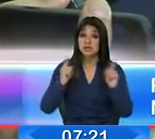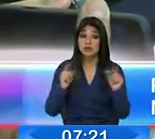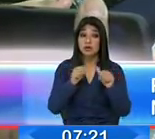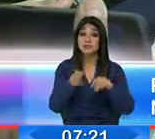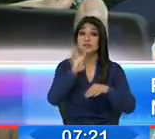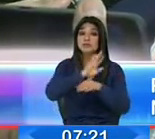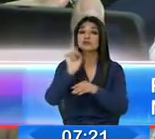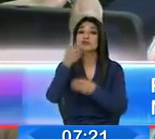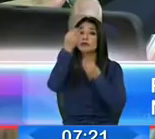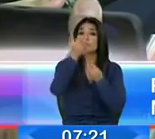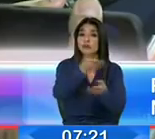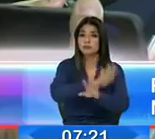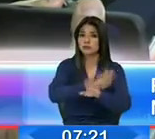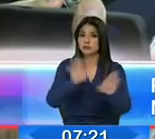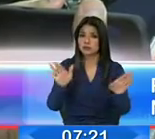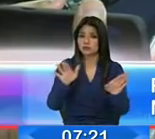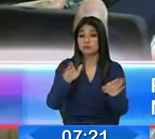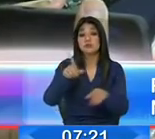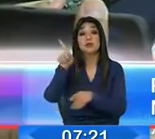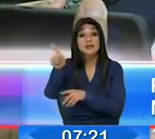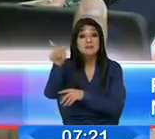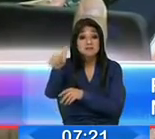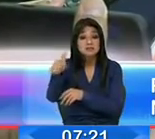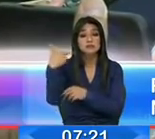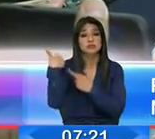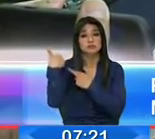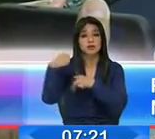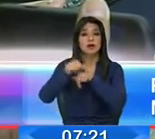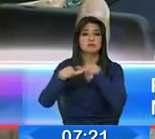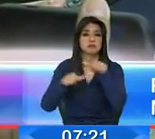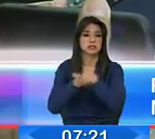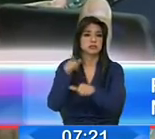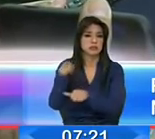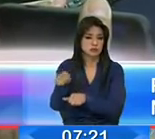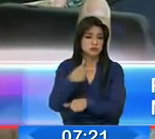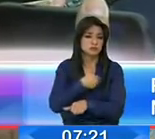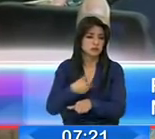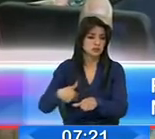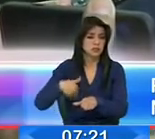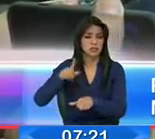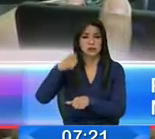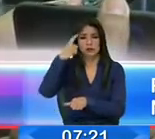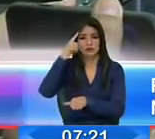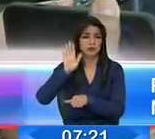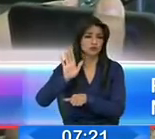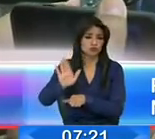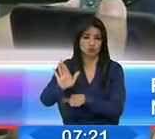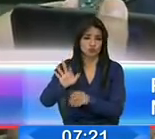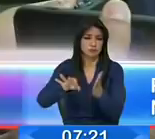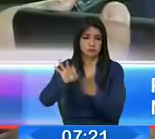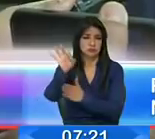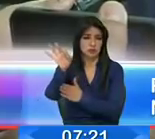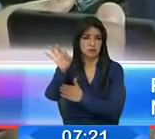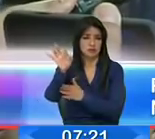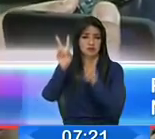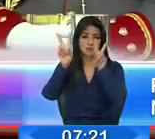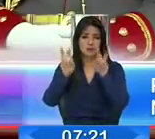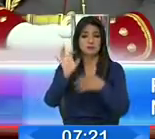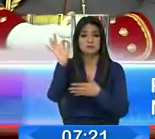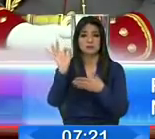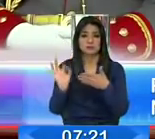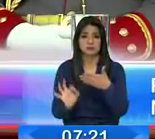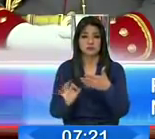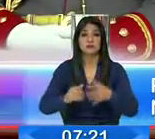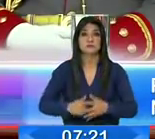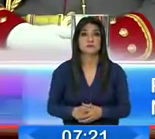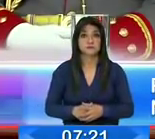lo único que hace es conocer, y es un tema administrativo que se da dentro de la administración del mismo gobierno y del tema presupuestario.